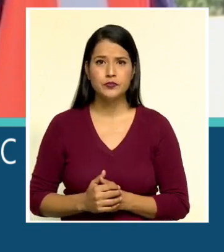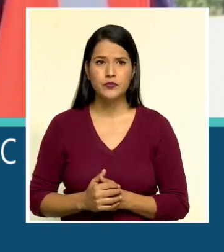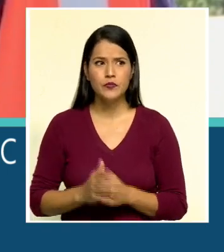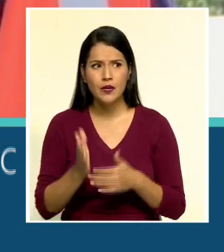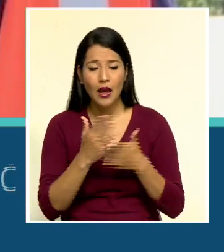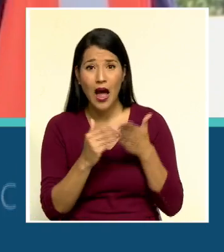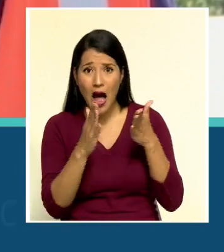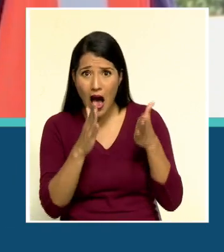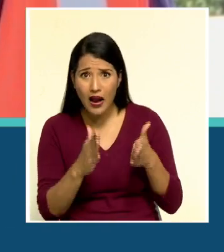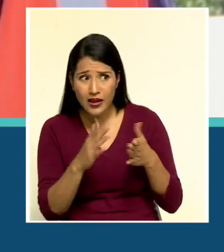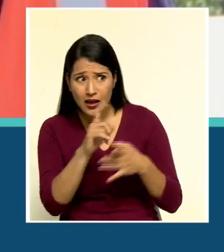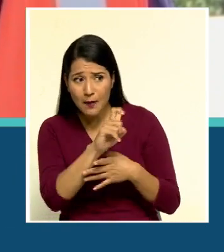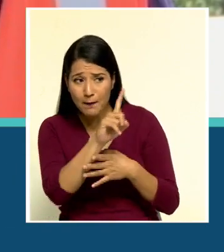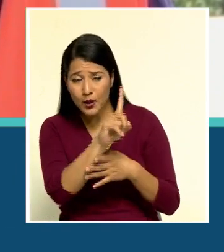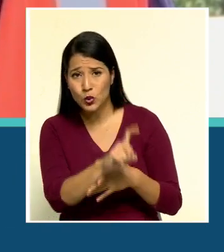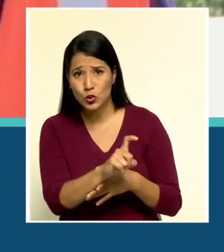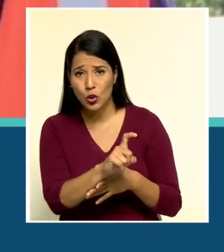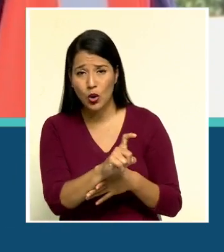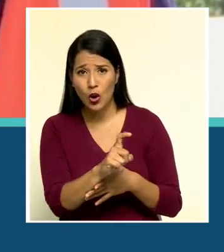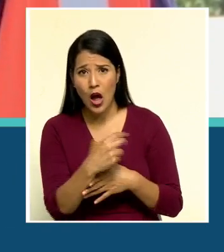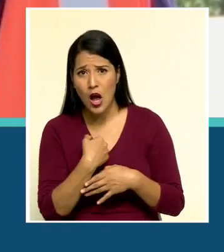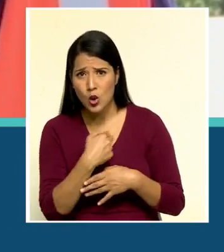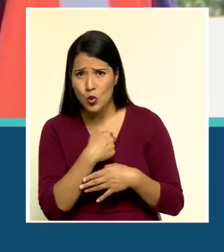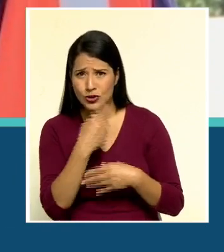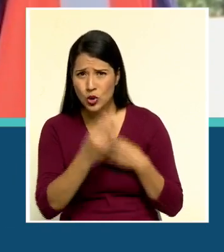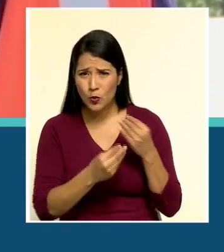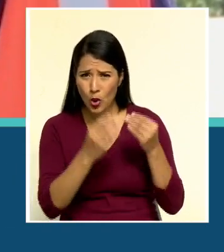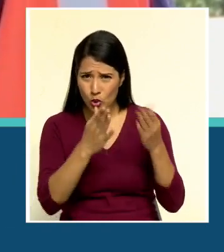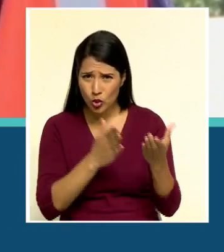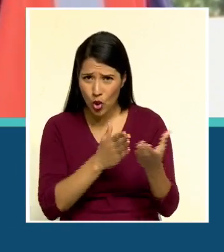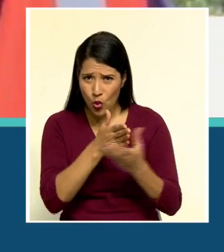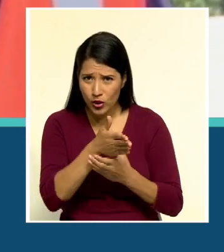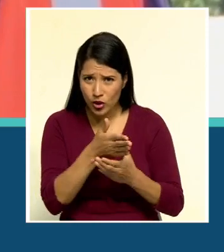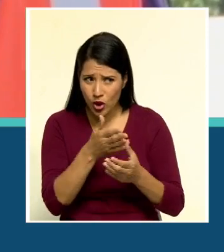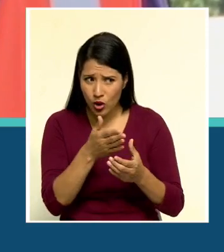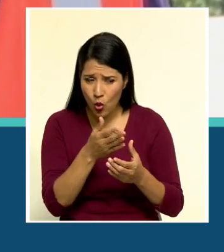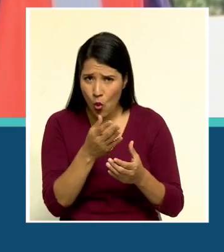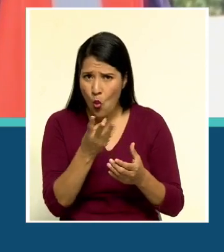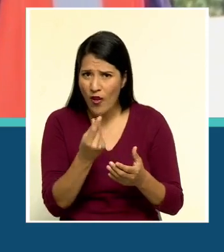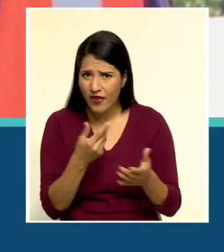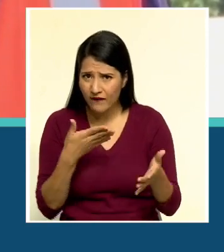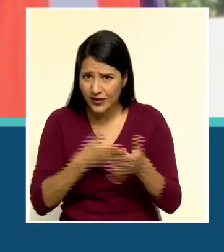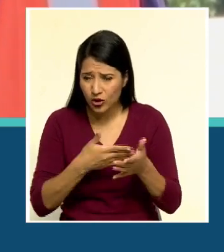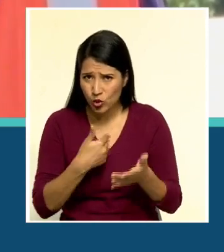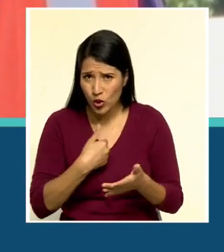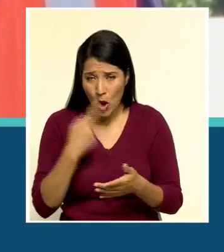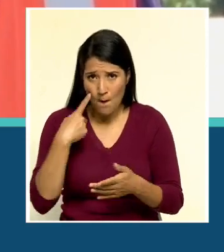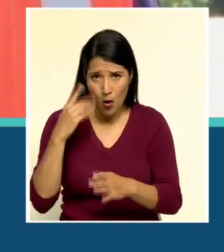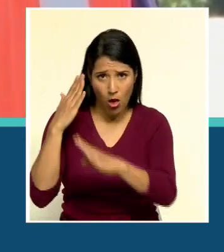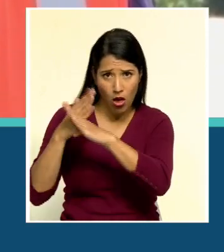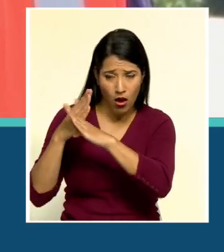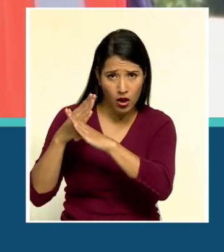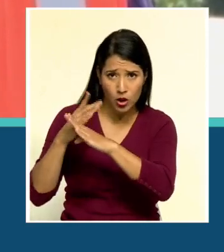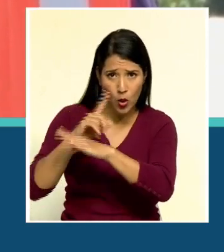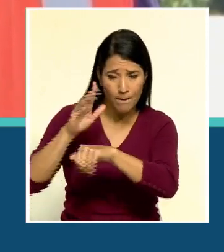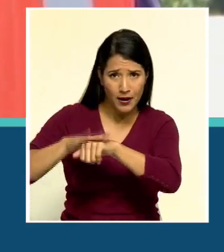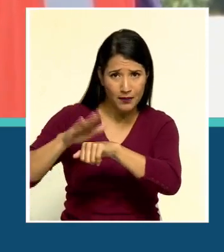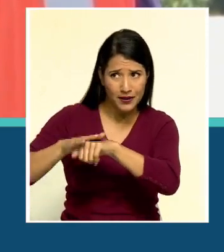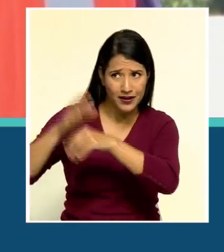¿alguien le ha preguntado a nuestros productores de aguacate cuál es el impacto de esto? ¿Alguien ha ido a